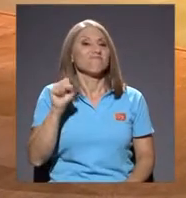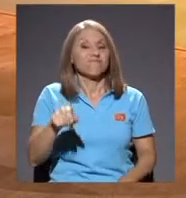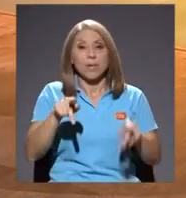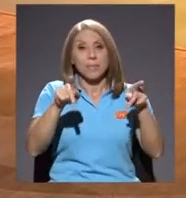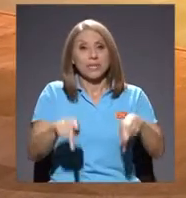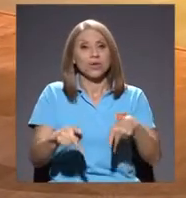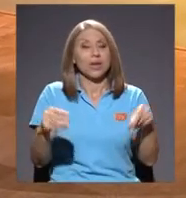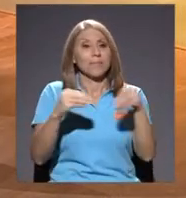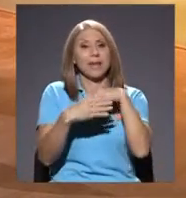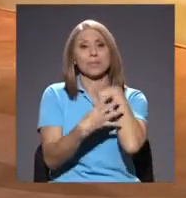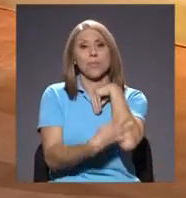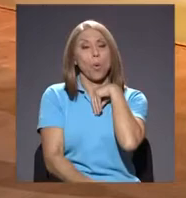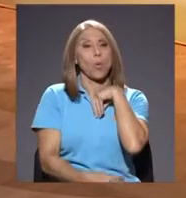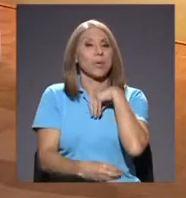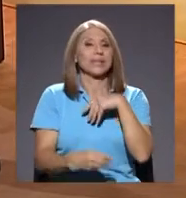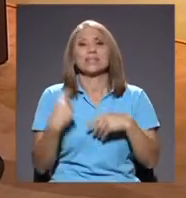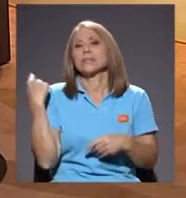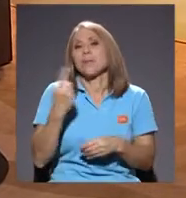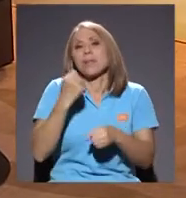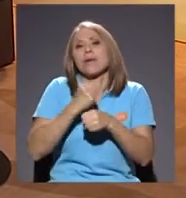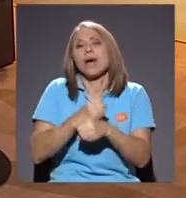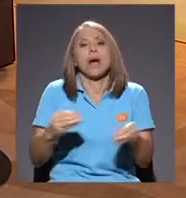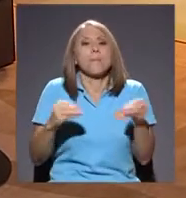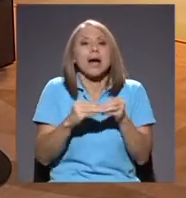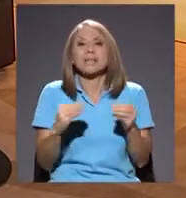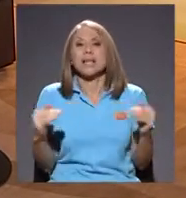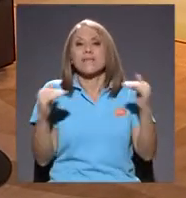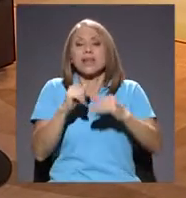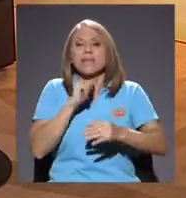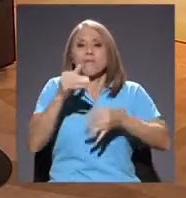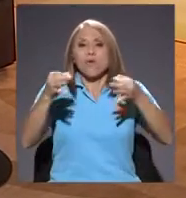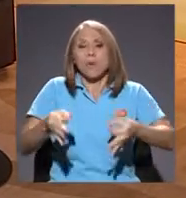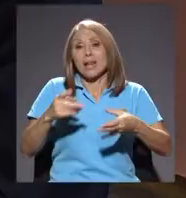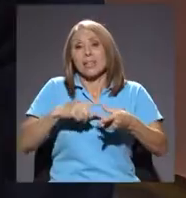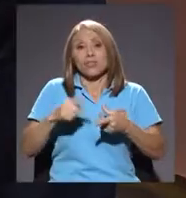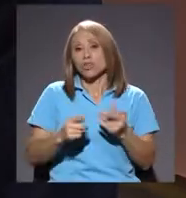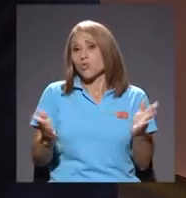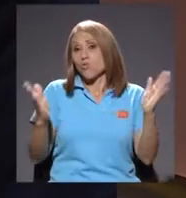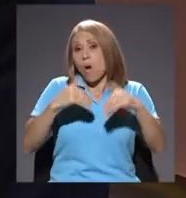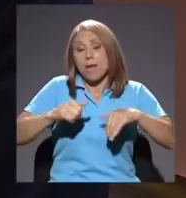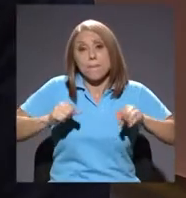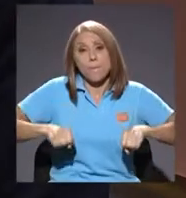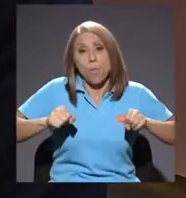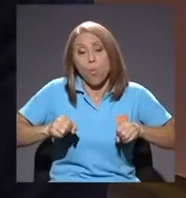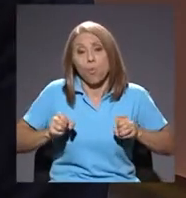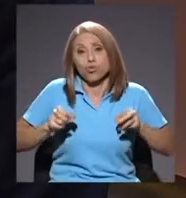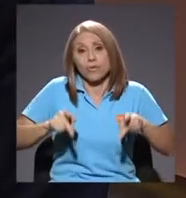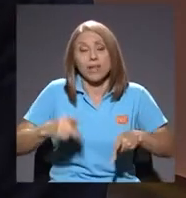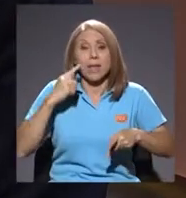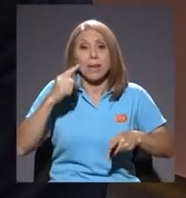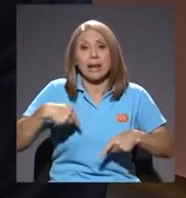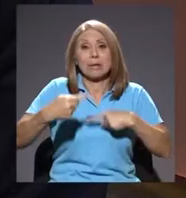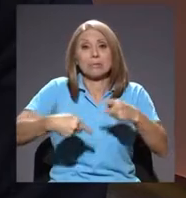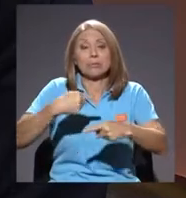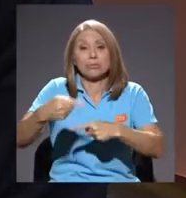más informales y por lo tanto están fuera de la posibilidad de recibir una pensión del sistema formal